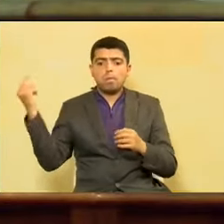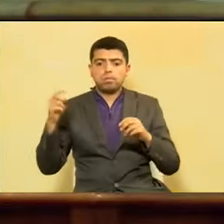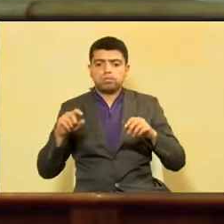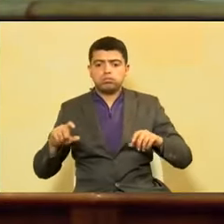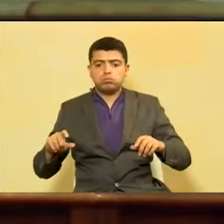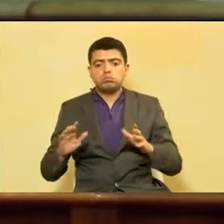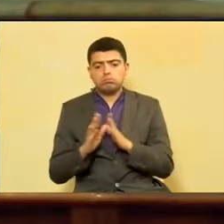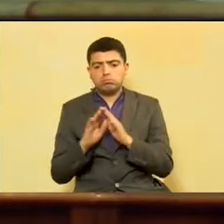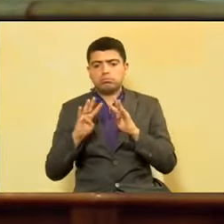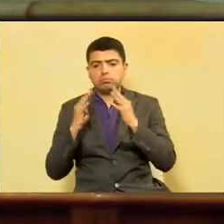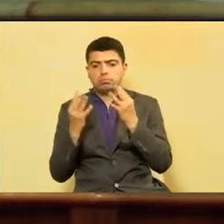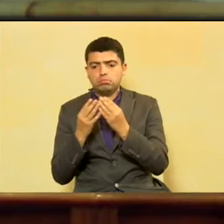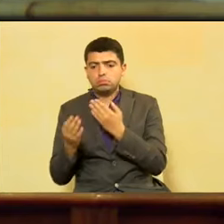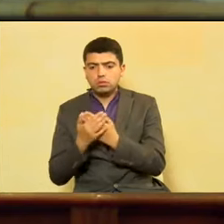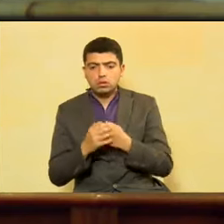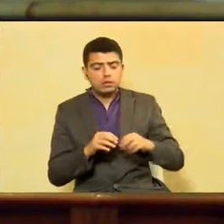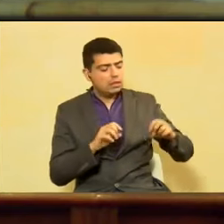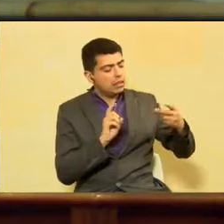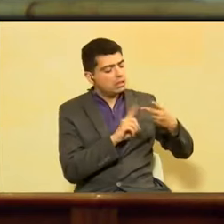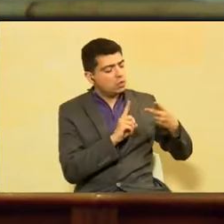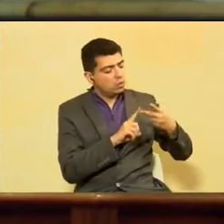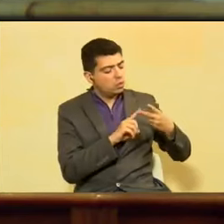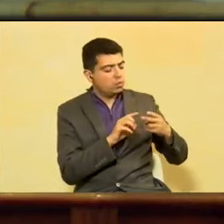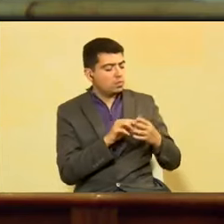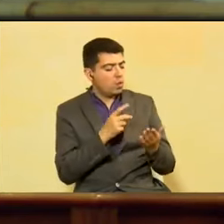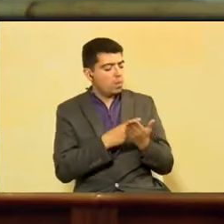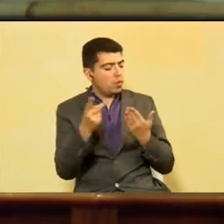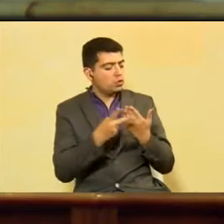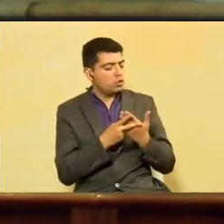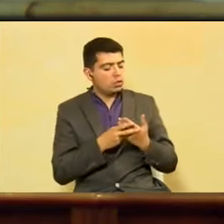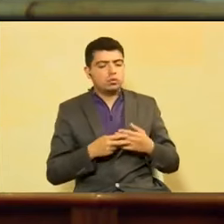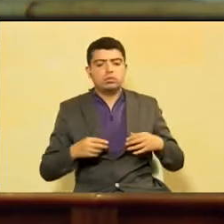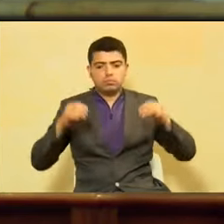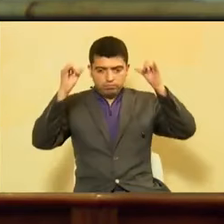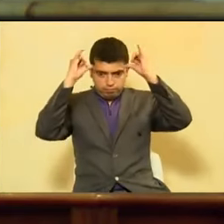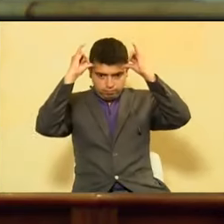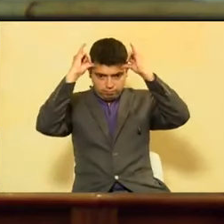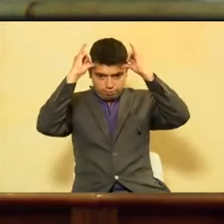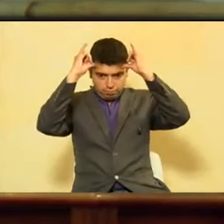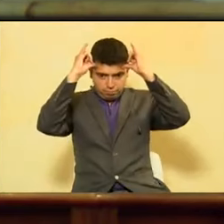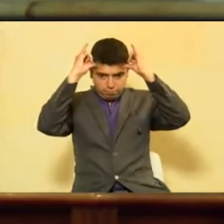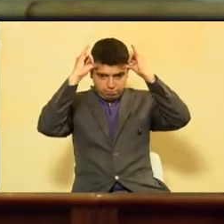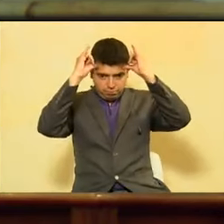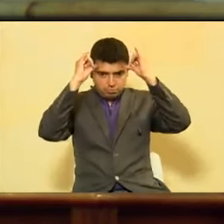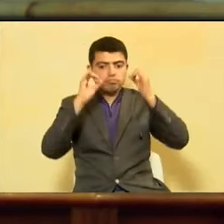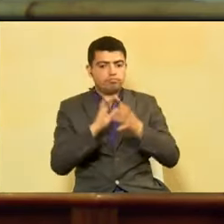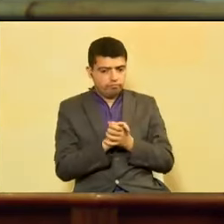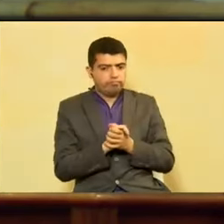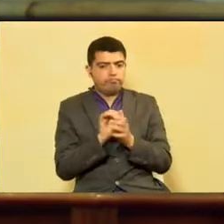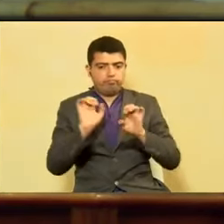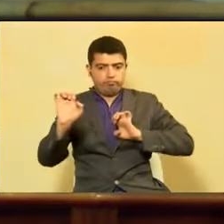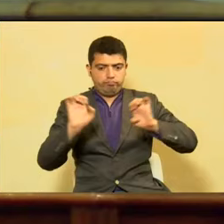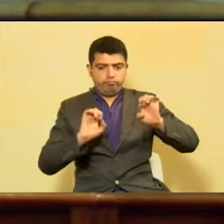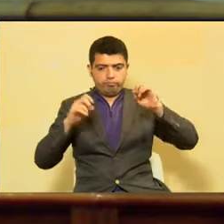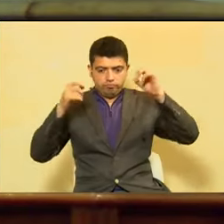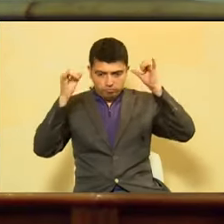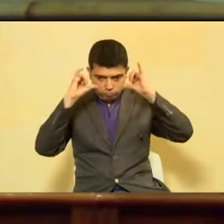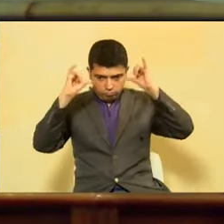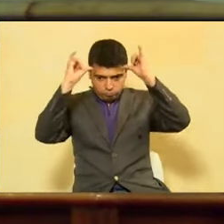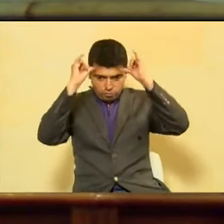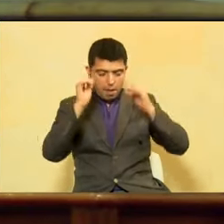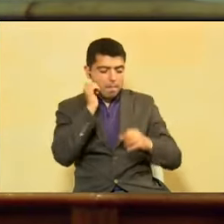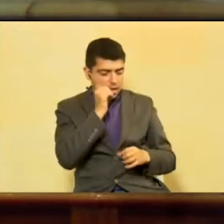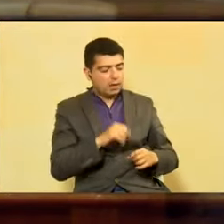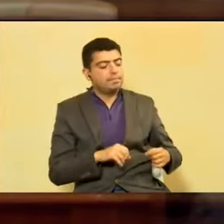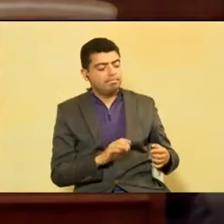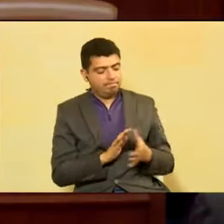le agradecemos se coloque el proyecto antitaurino tiene el uso de la palabra la